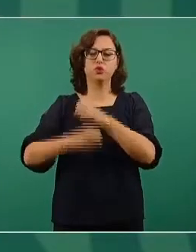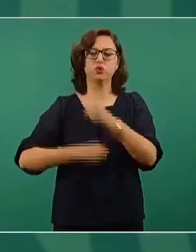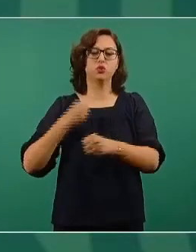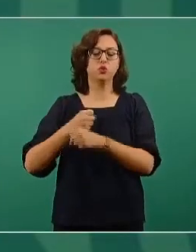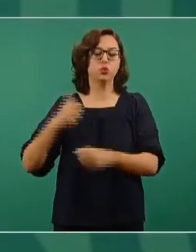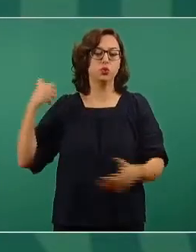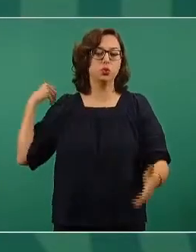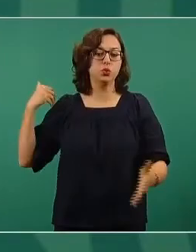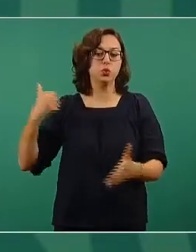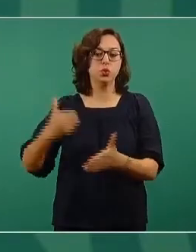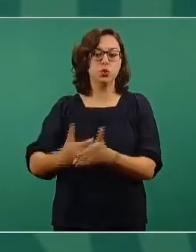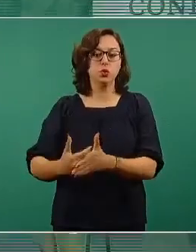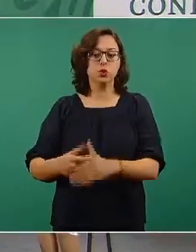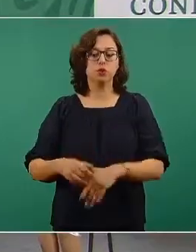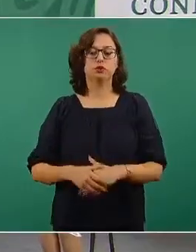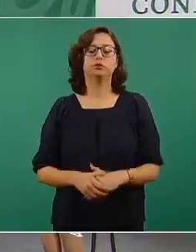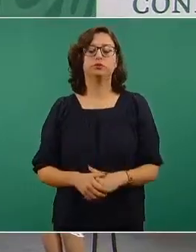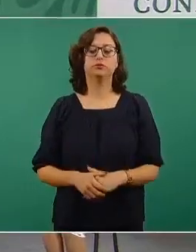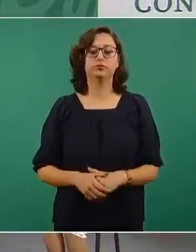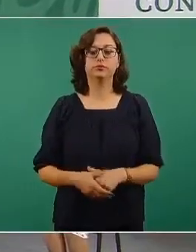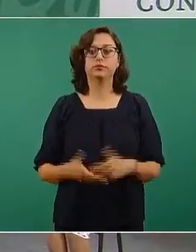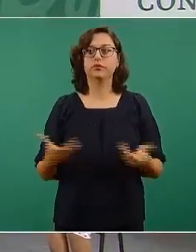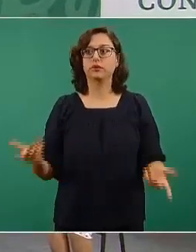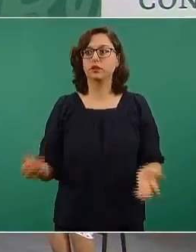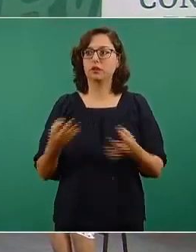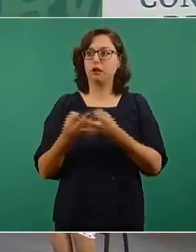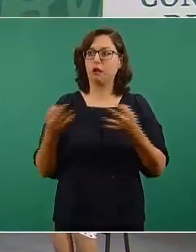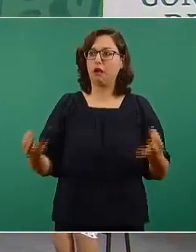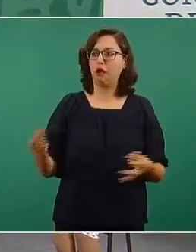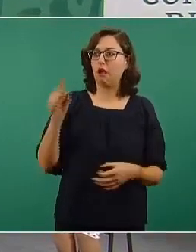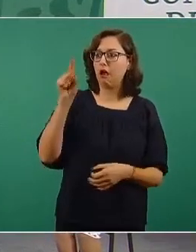de un predio que ya se había detectado desde el